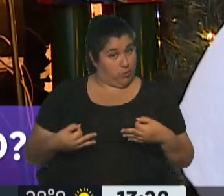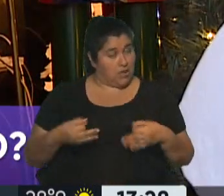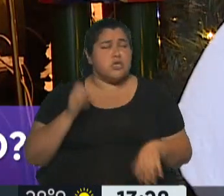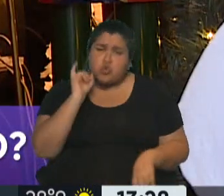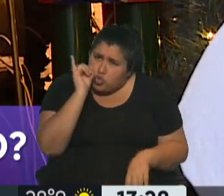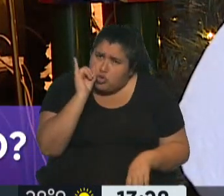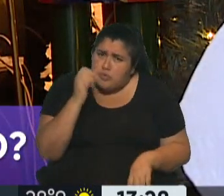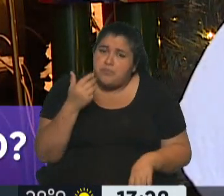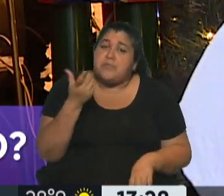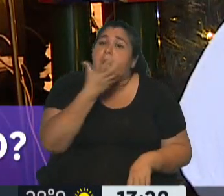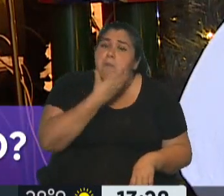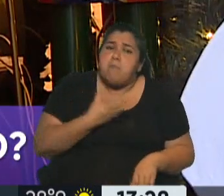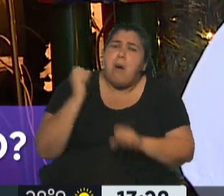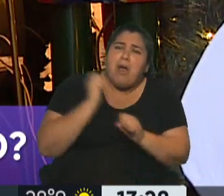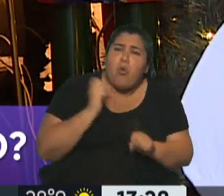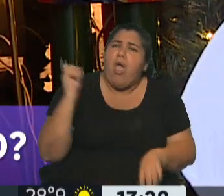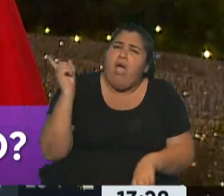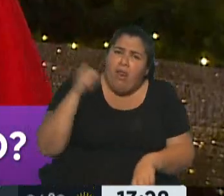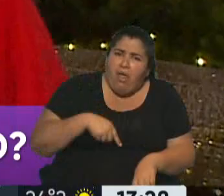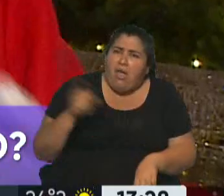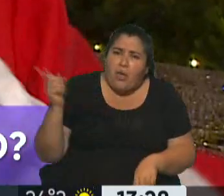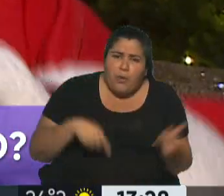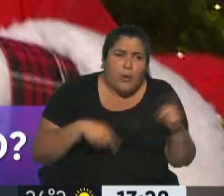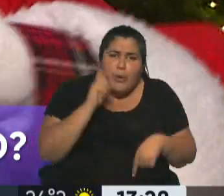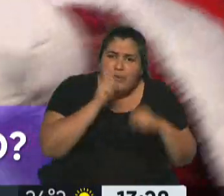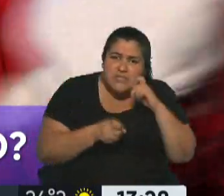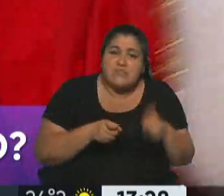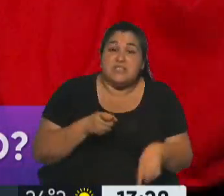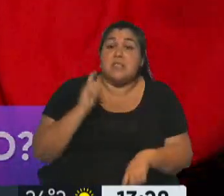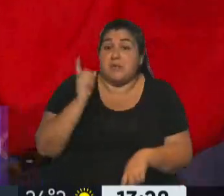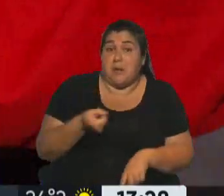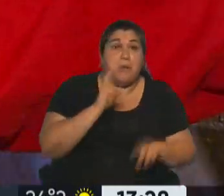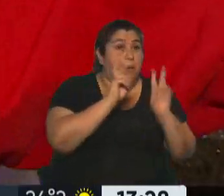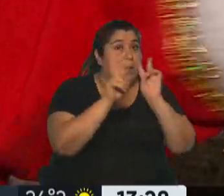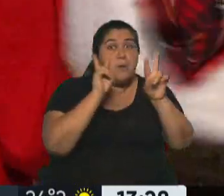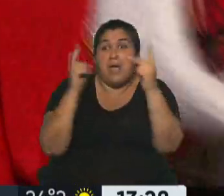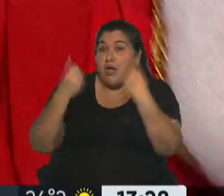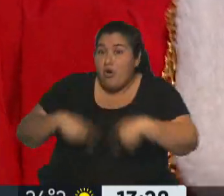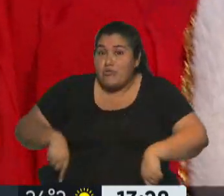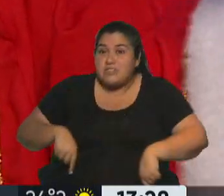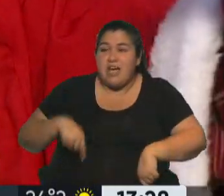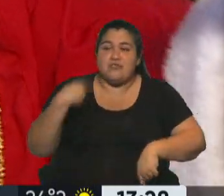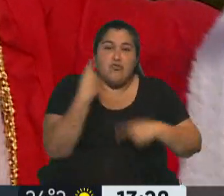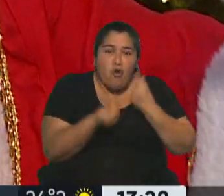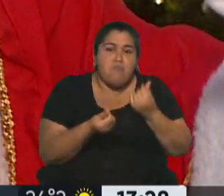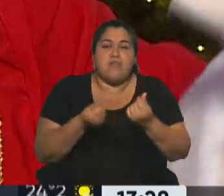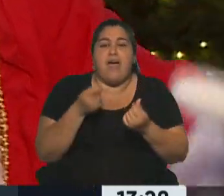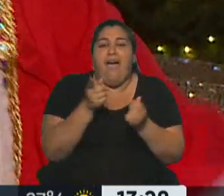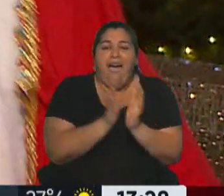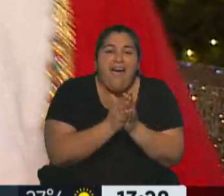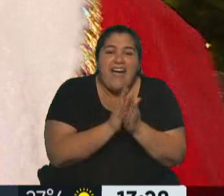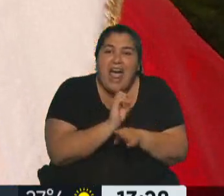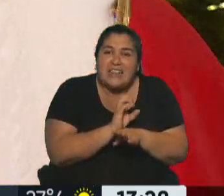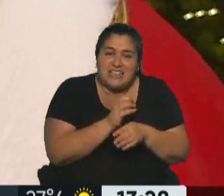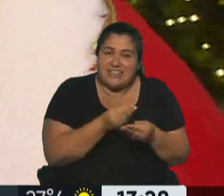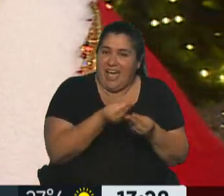Papá Noel, los chicos te vienen a ver un montón. Claro, claro. Aparte de que vienen a ver las cositas para el arbolito. Y deja las cartitas. Claro, y deja